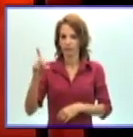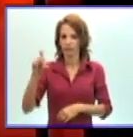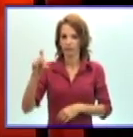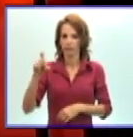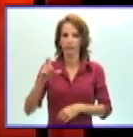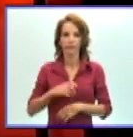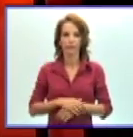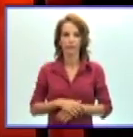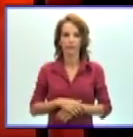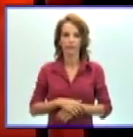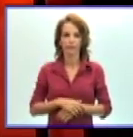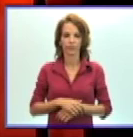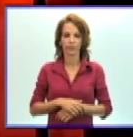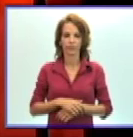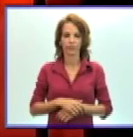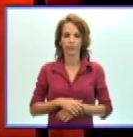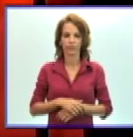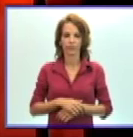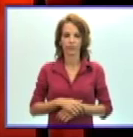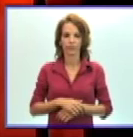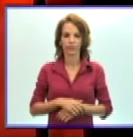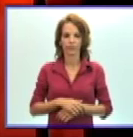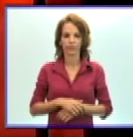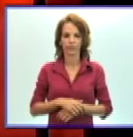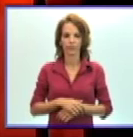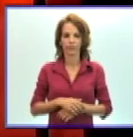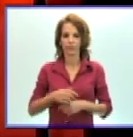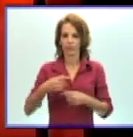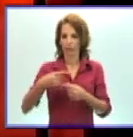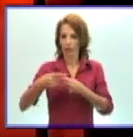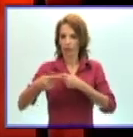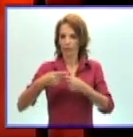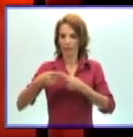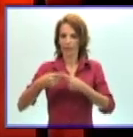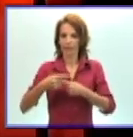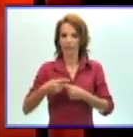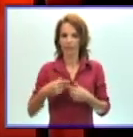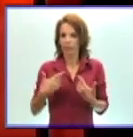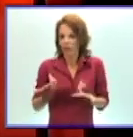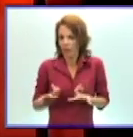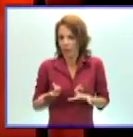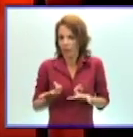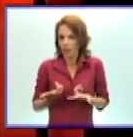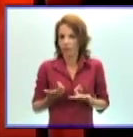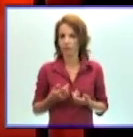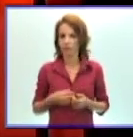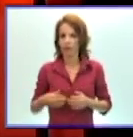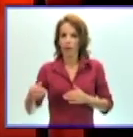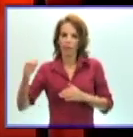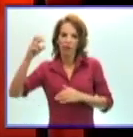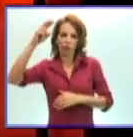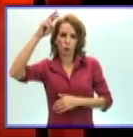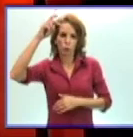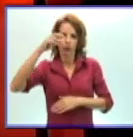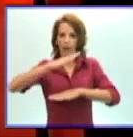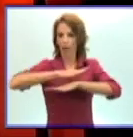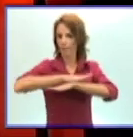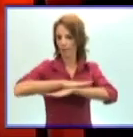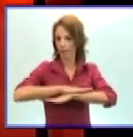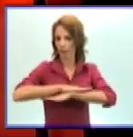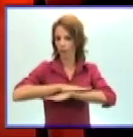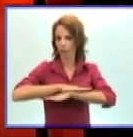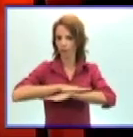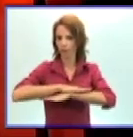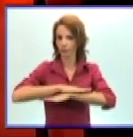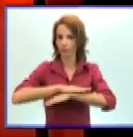correctamente si cuando estábamos en el lugar que íbamos a medir para subir al mirador de la gran piedra, bueno, accionar en el